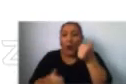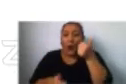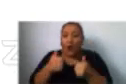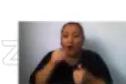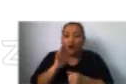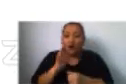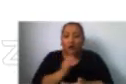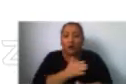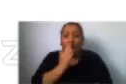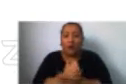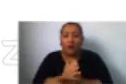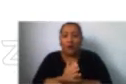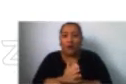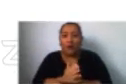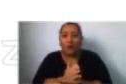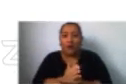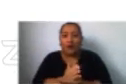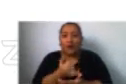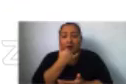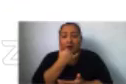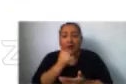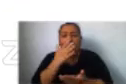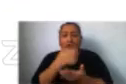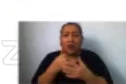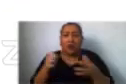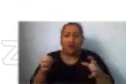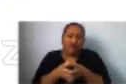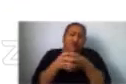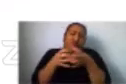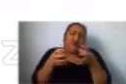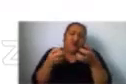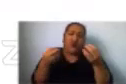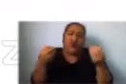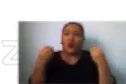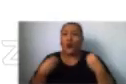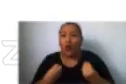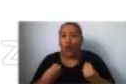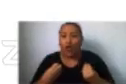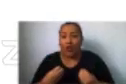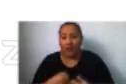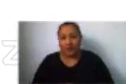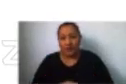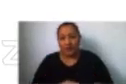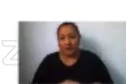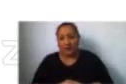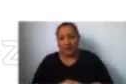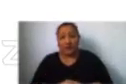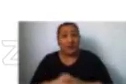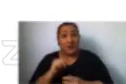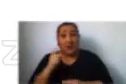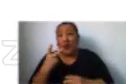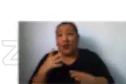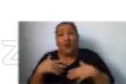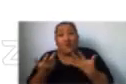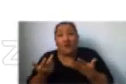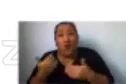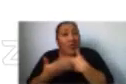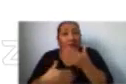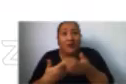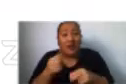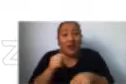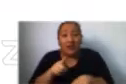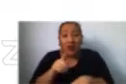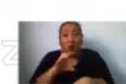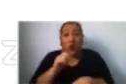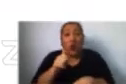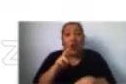las causas por las cuales se han generado este colapso. En tercer lugar, no vamos a poder seguir avanzando después de esta cuarentena